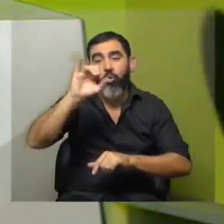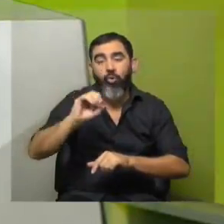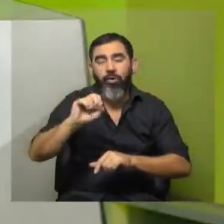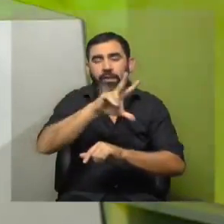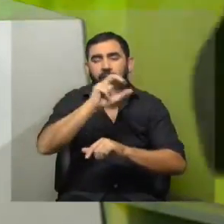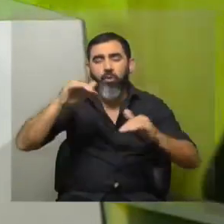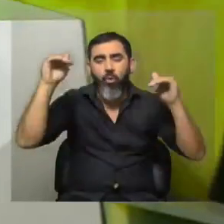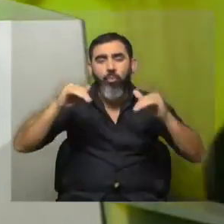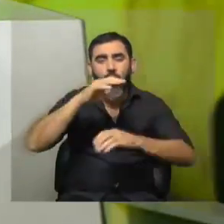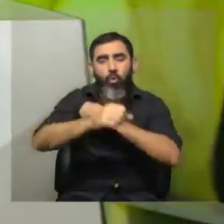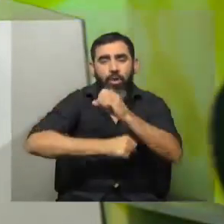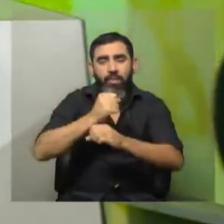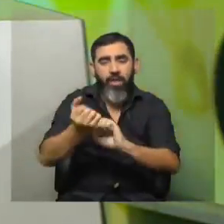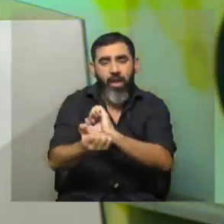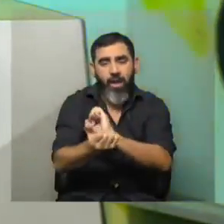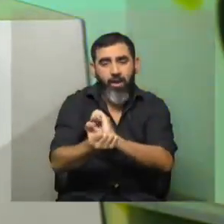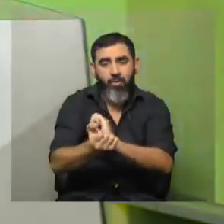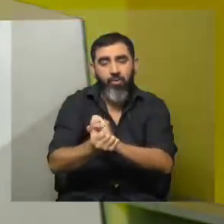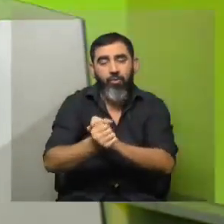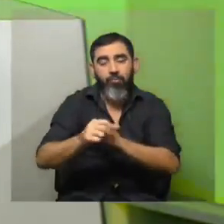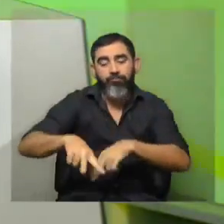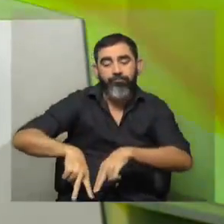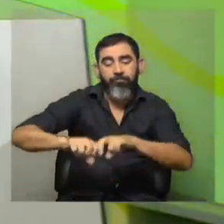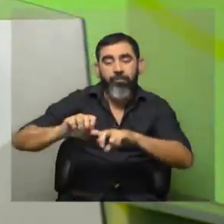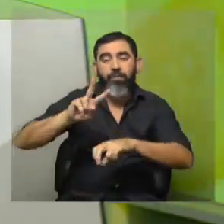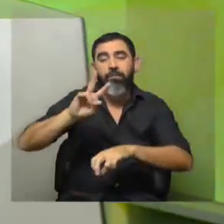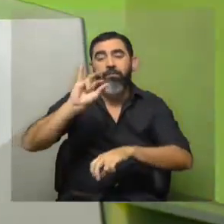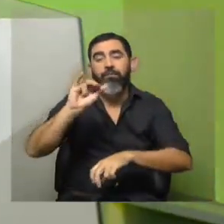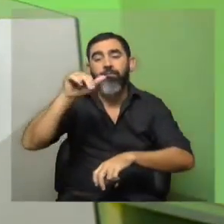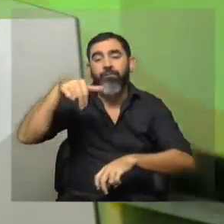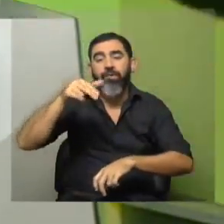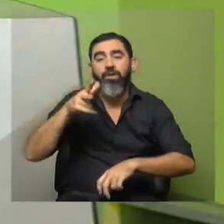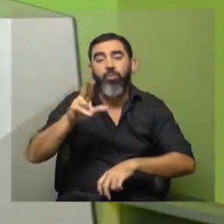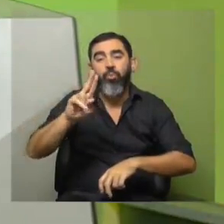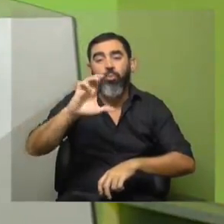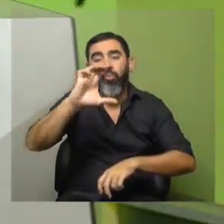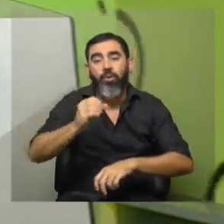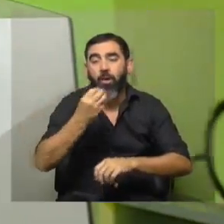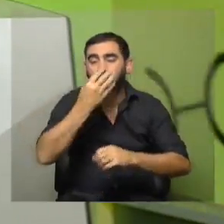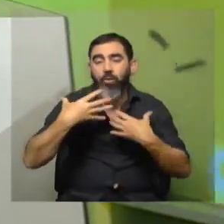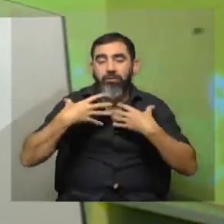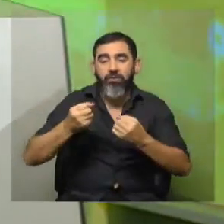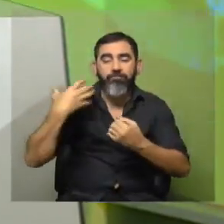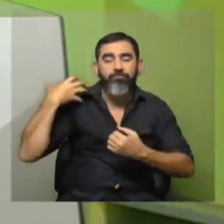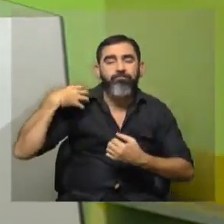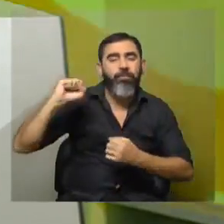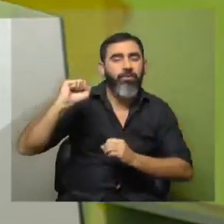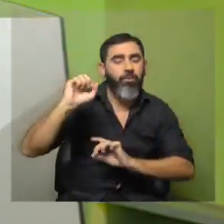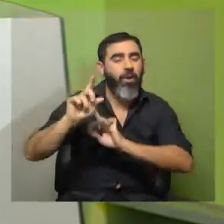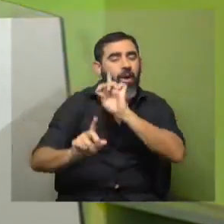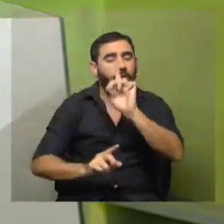años. Vamos a conocer criaderos de vinchucas para garantizar nuestra salud y nuevamente desentrañamos mitos, esta